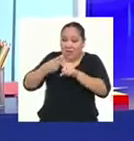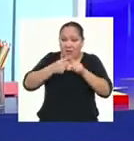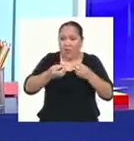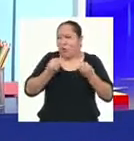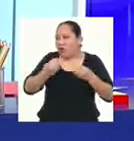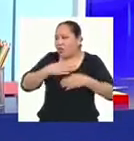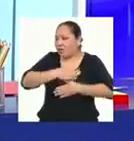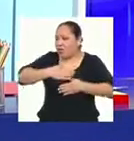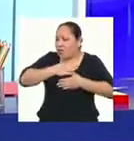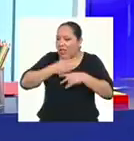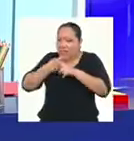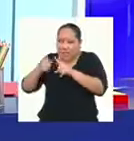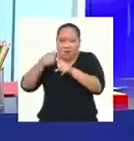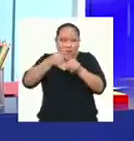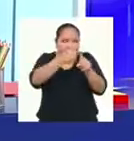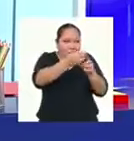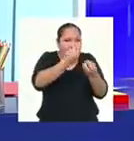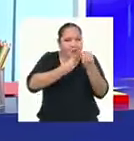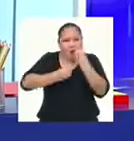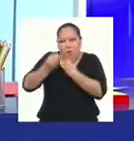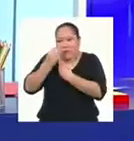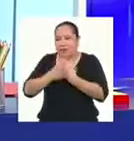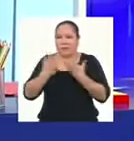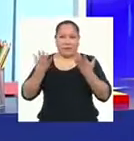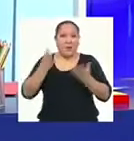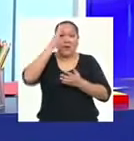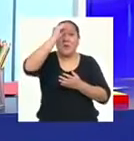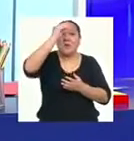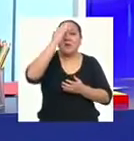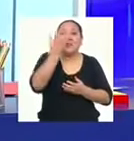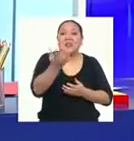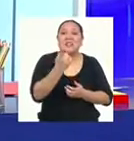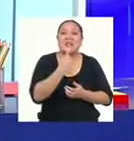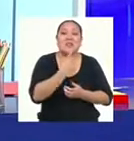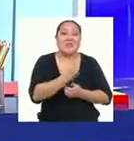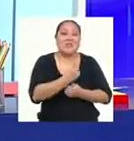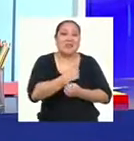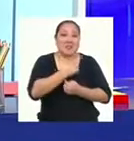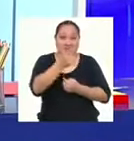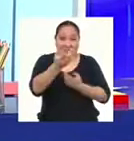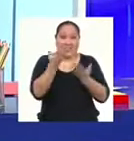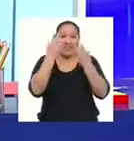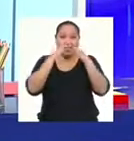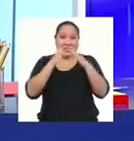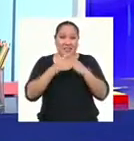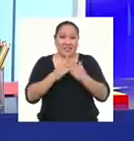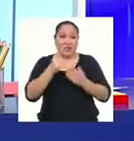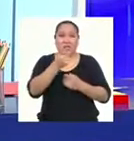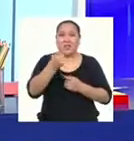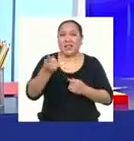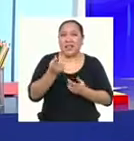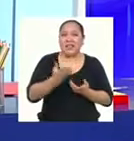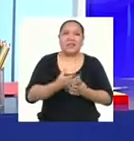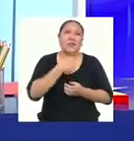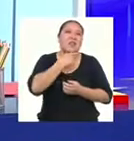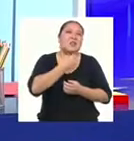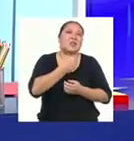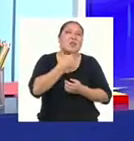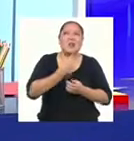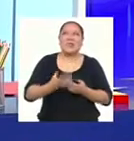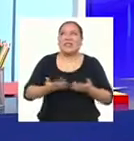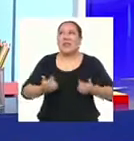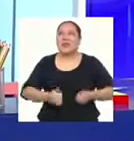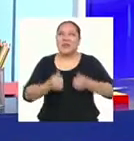disfrutar de esa diversidad? A ver, chicas y chicos de primero de secundaria que están en casa, ¿a ustedes no les encanta